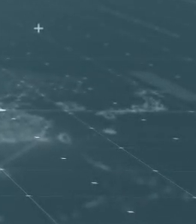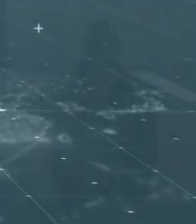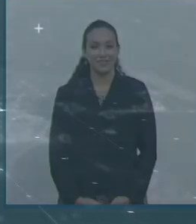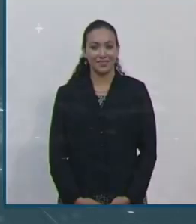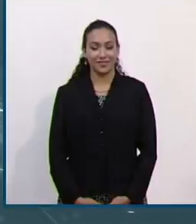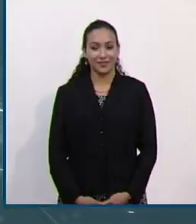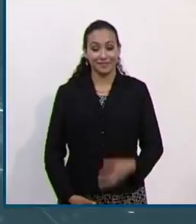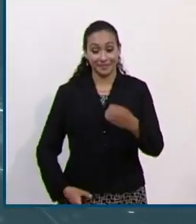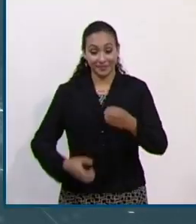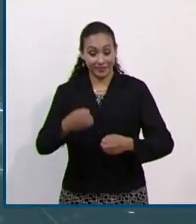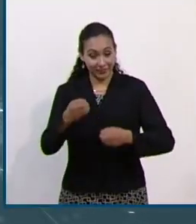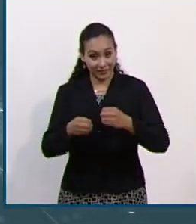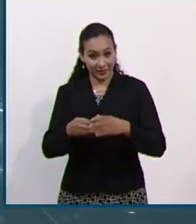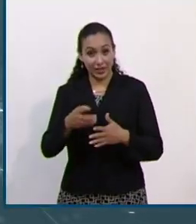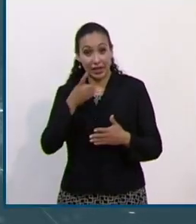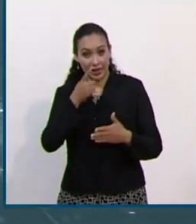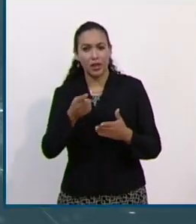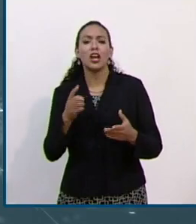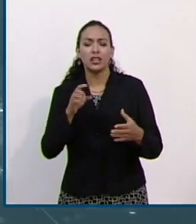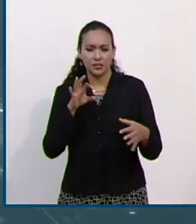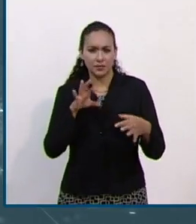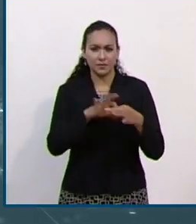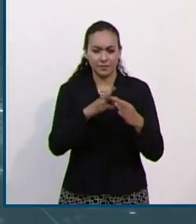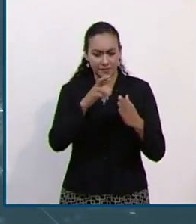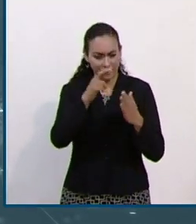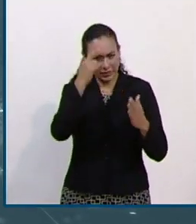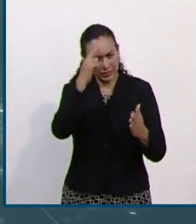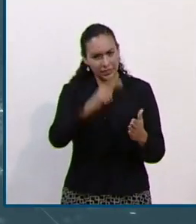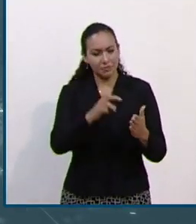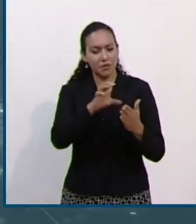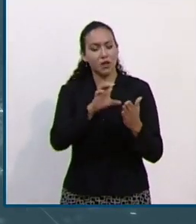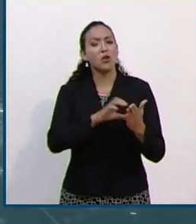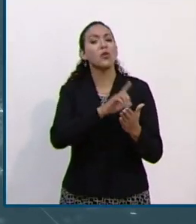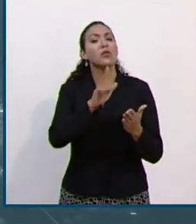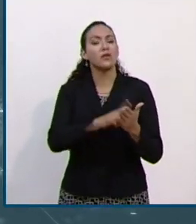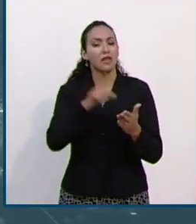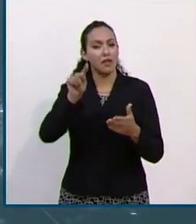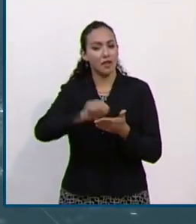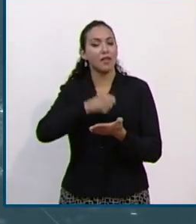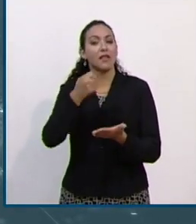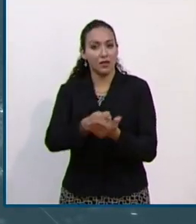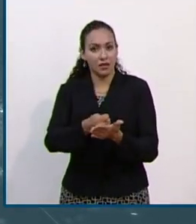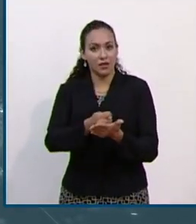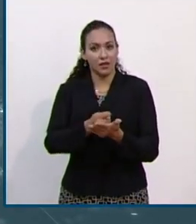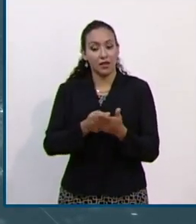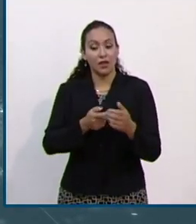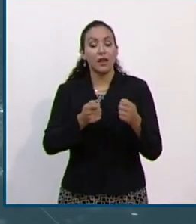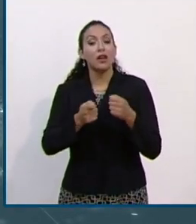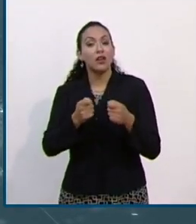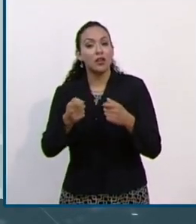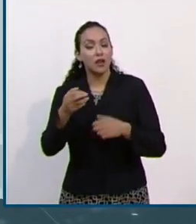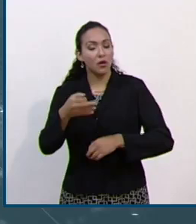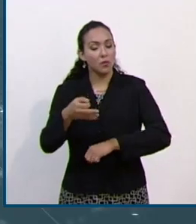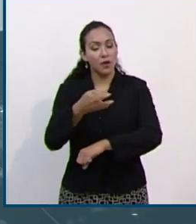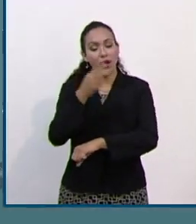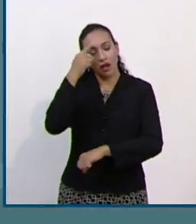La Corte declaró que se apegan a la Constitución disposiciones de Tamaulipas que regulan el juicio de